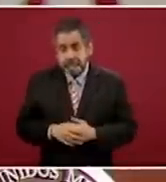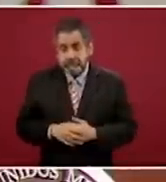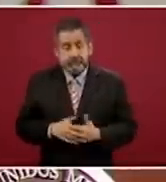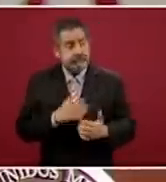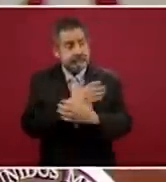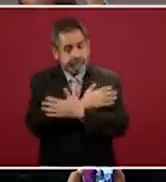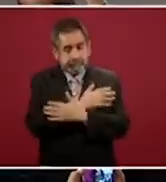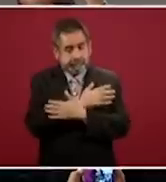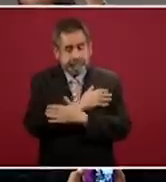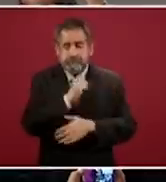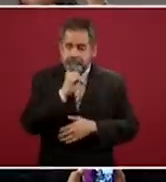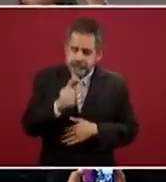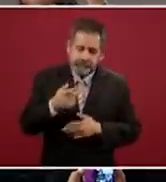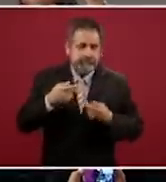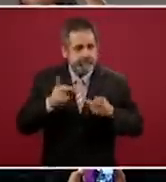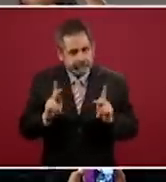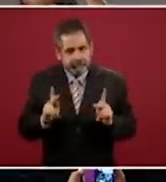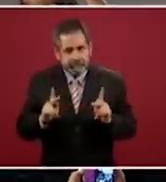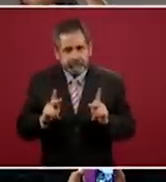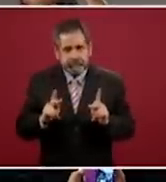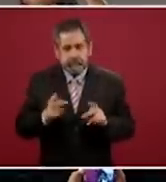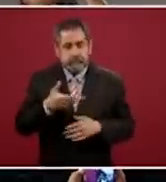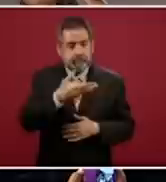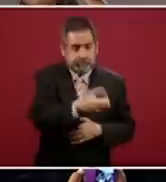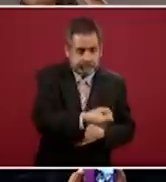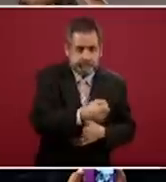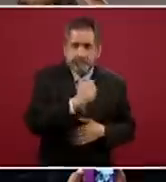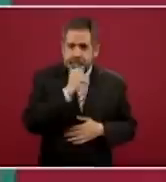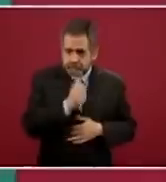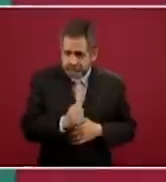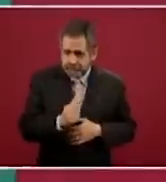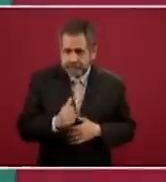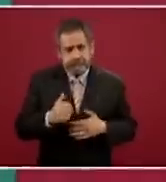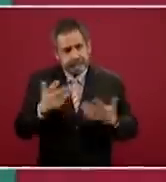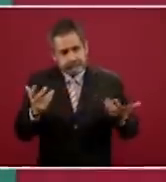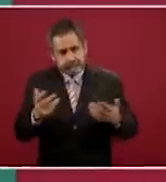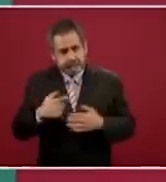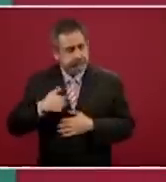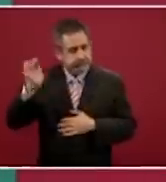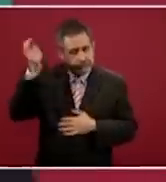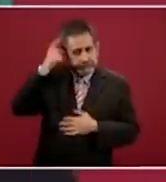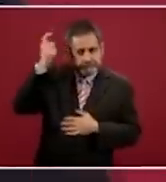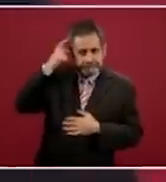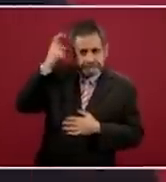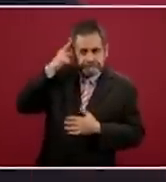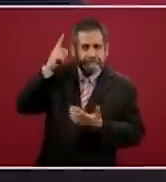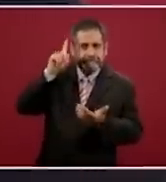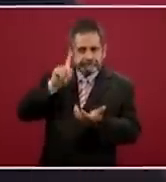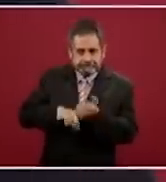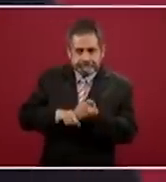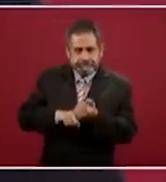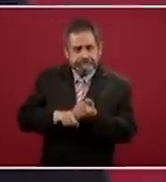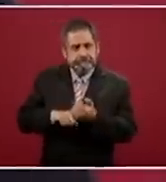abrazo, ¿sí?, o se dé la mano, en la mente